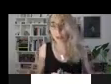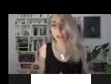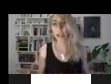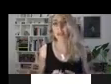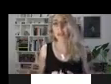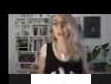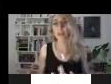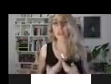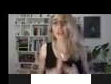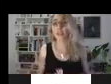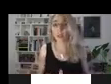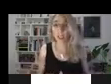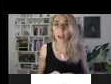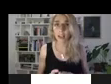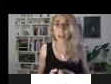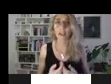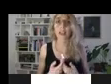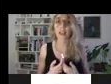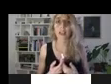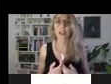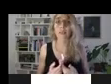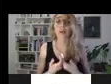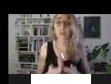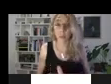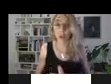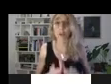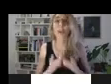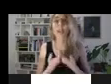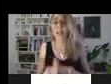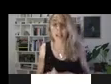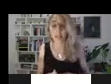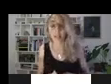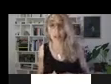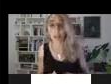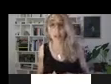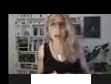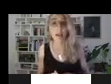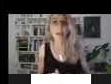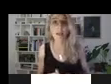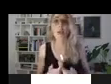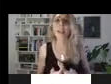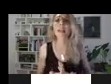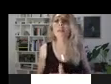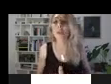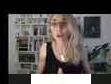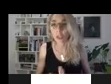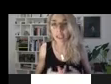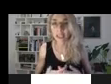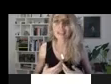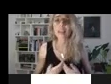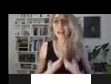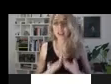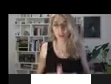manera puede hacer una trayectoria de profesión desde el ámbito de las artes visuales de